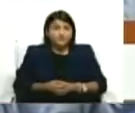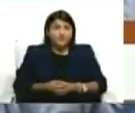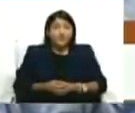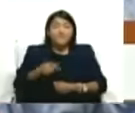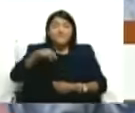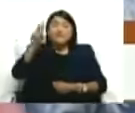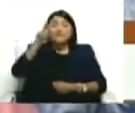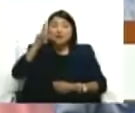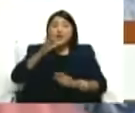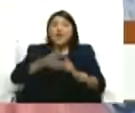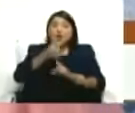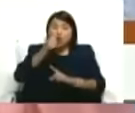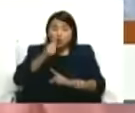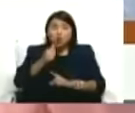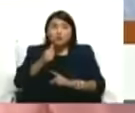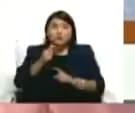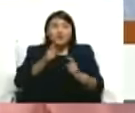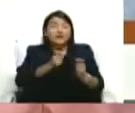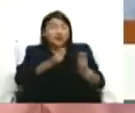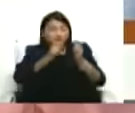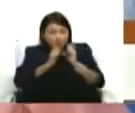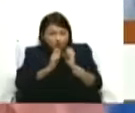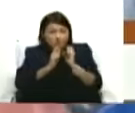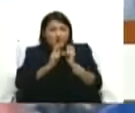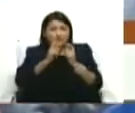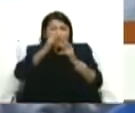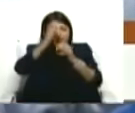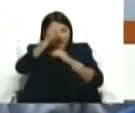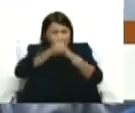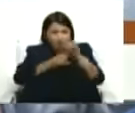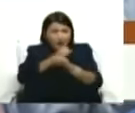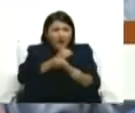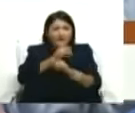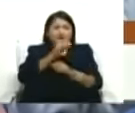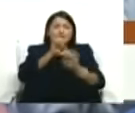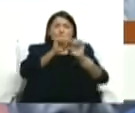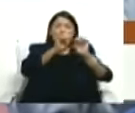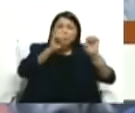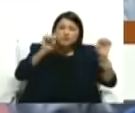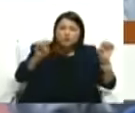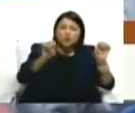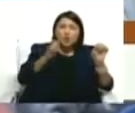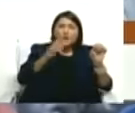fue Venezuela, reconocimientos internacionales en educación,